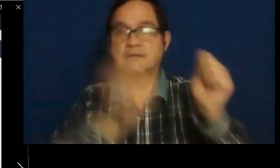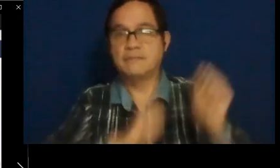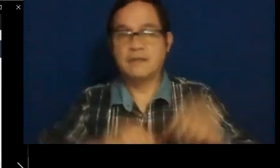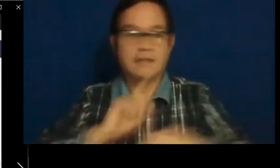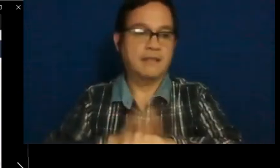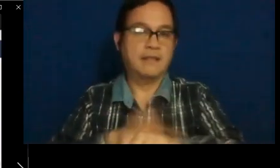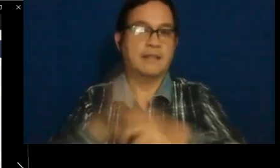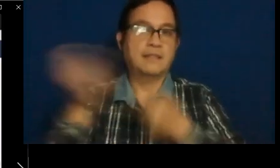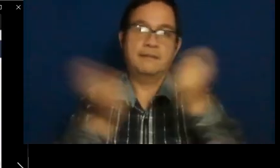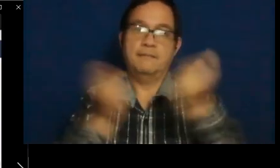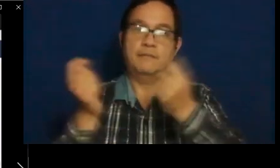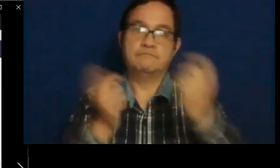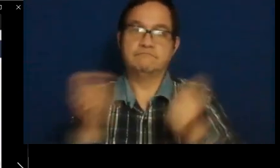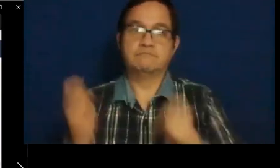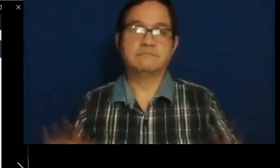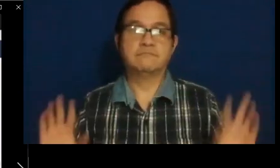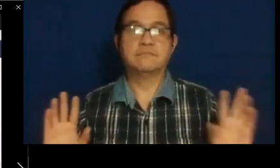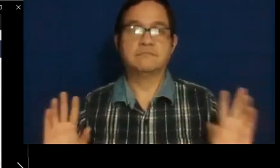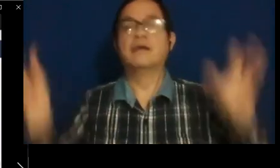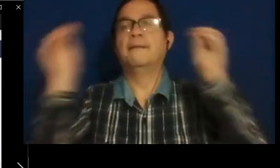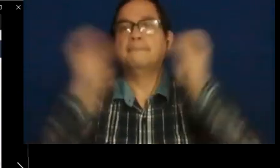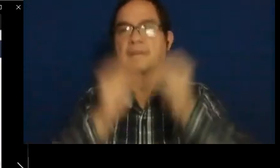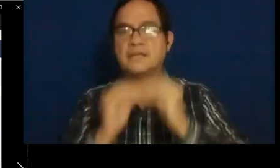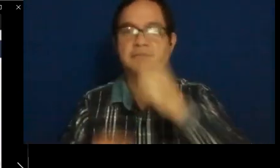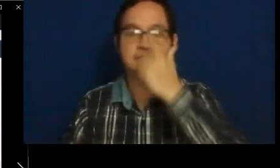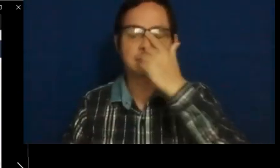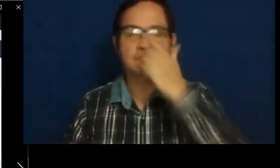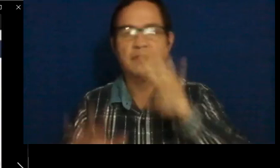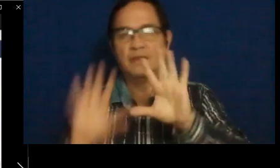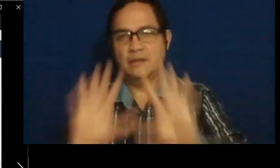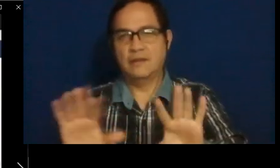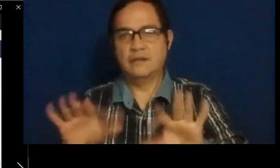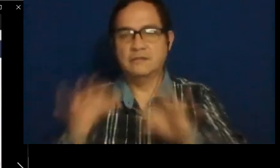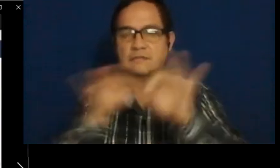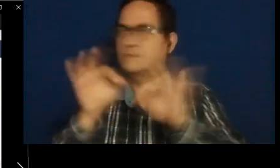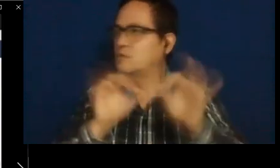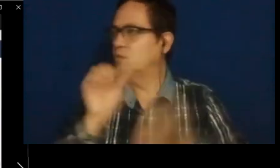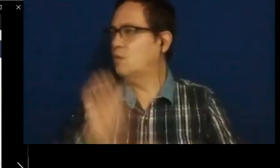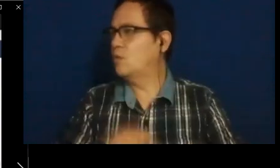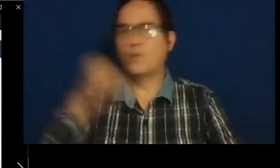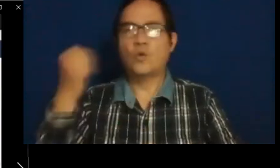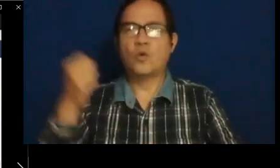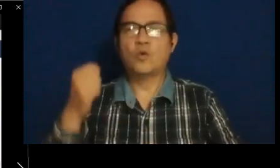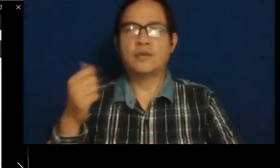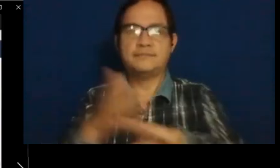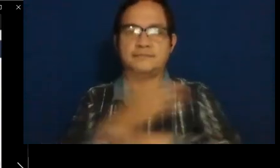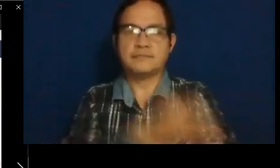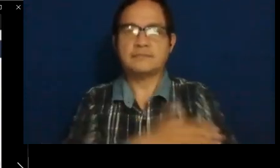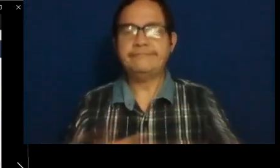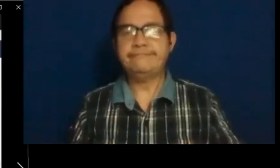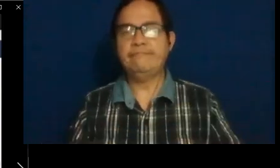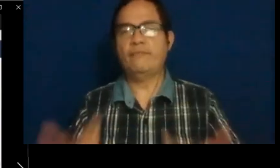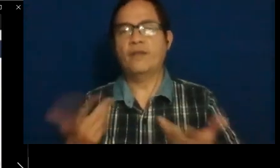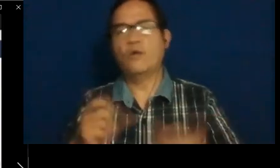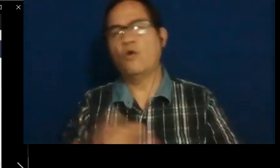como ustedes prefieran hacerlo, y vamos a definir, al igual que la sesión anterior, vamos a